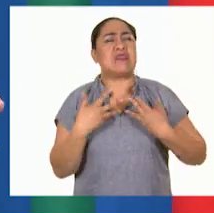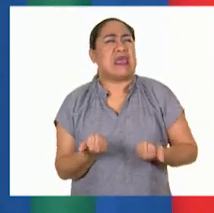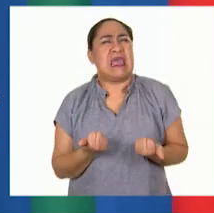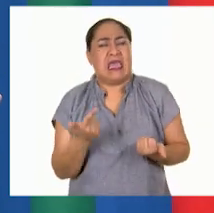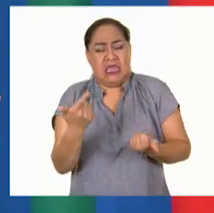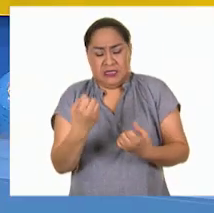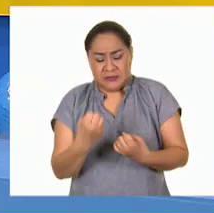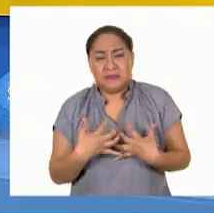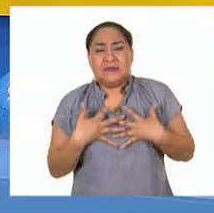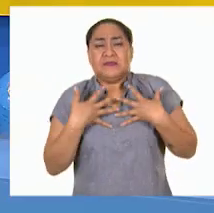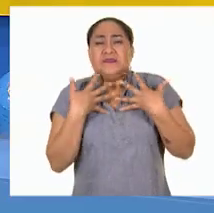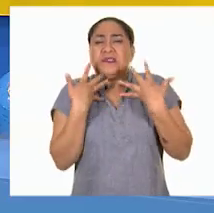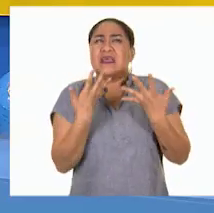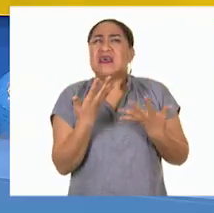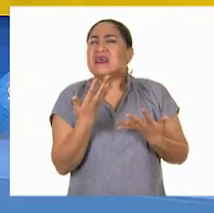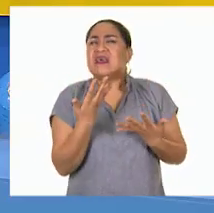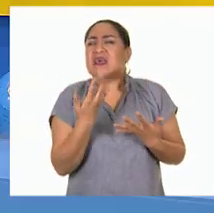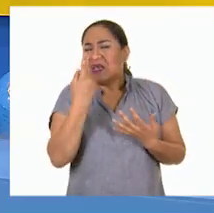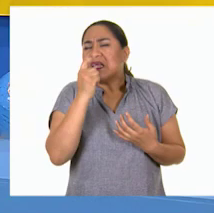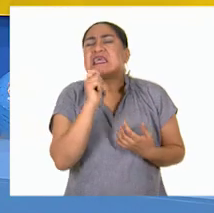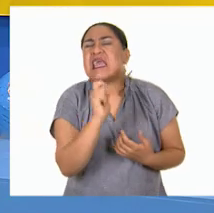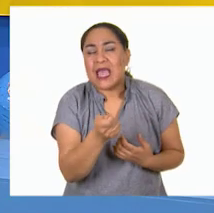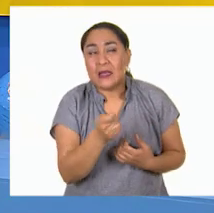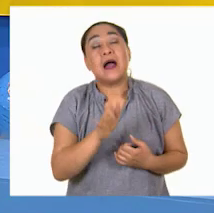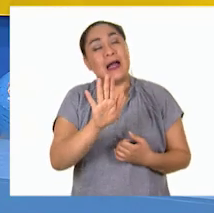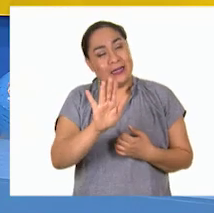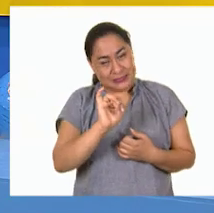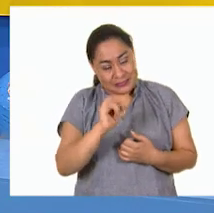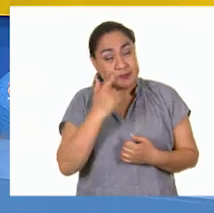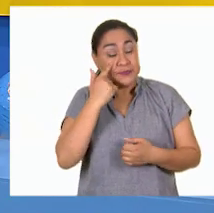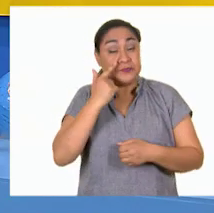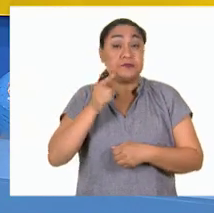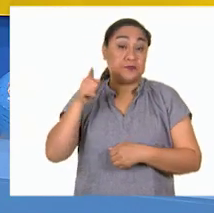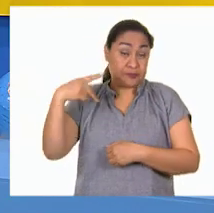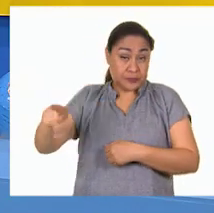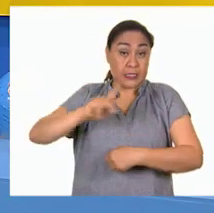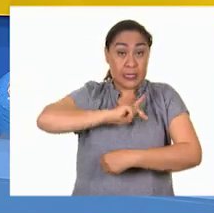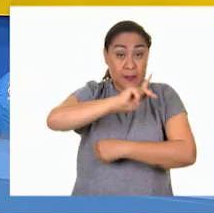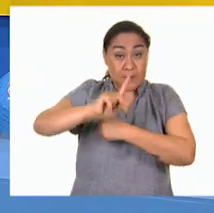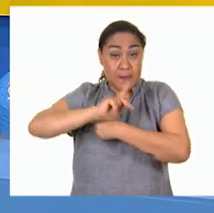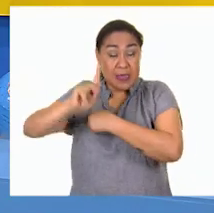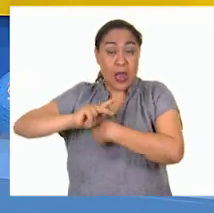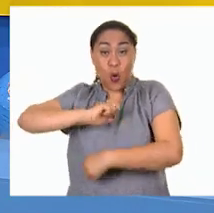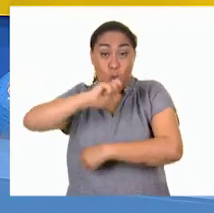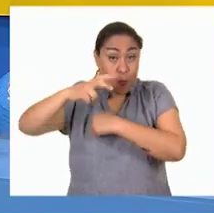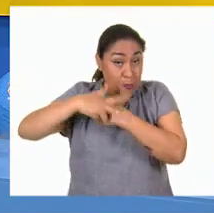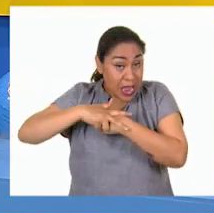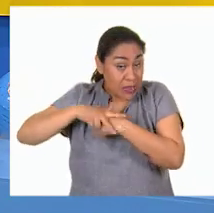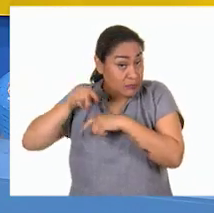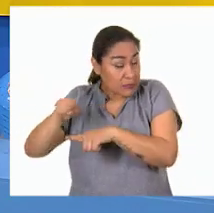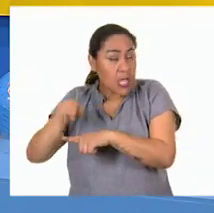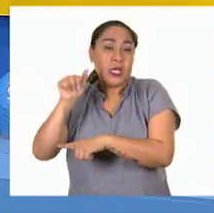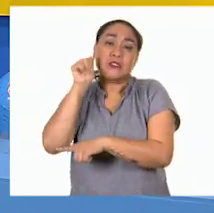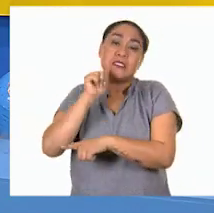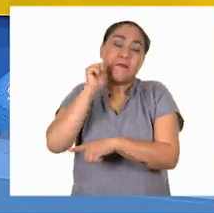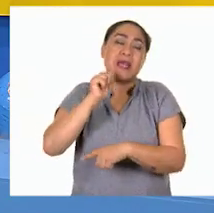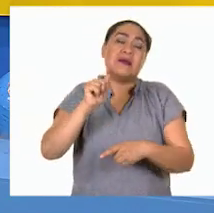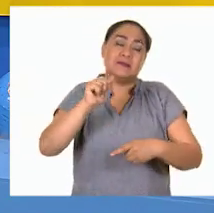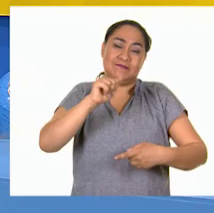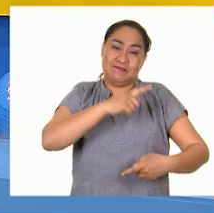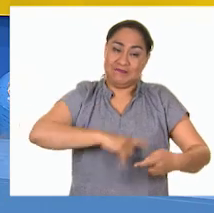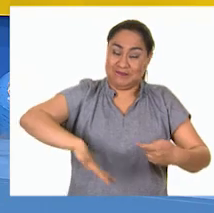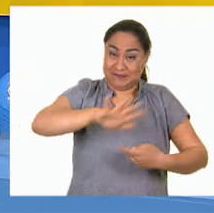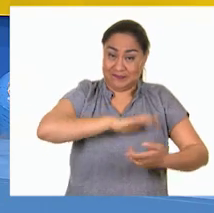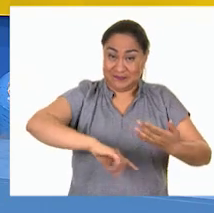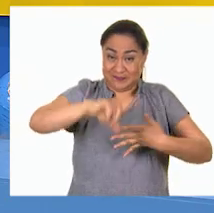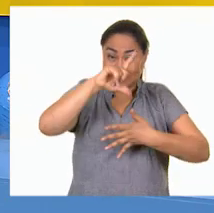qué? Sí, Jenny. Sucede que los países europeos siempre han sido el modelo a seguir para todos los países latinoamericanos.